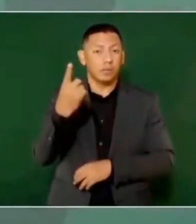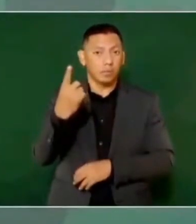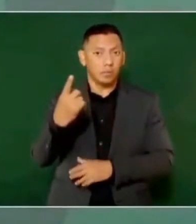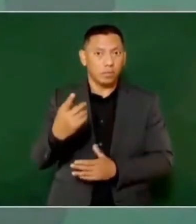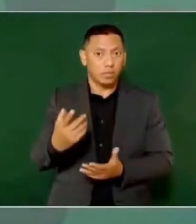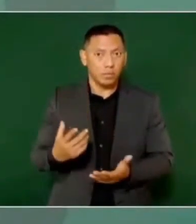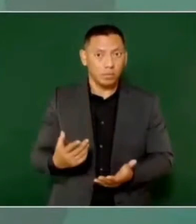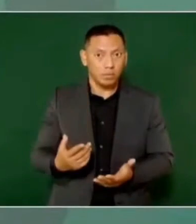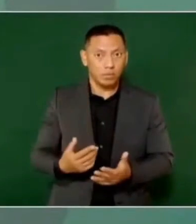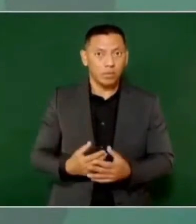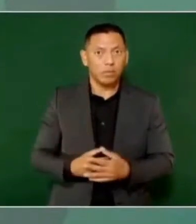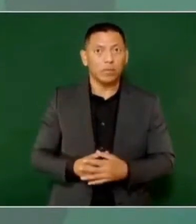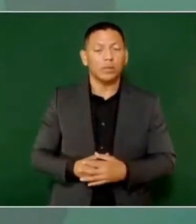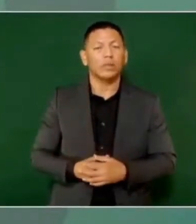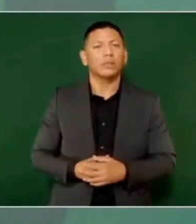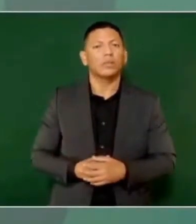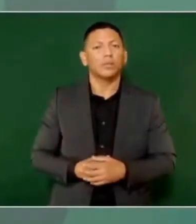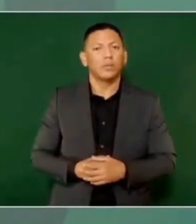Y